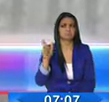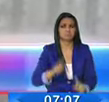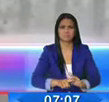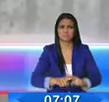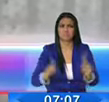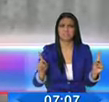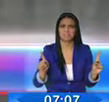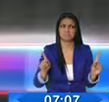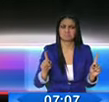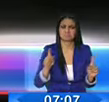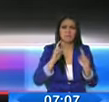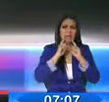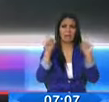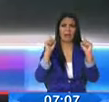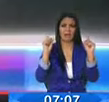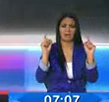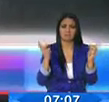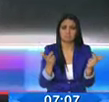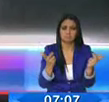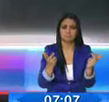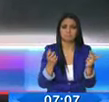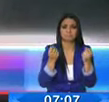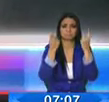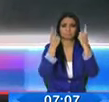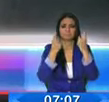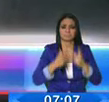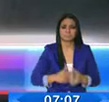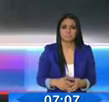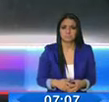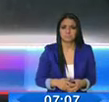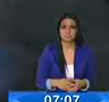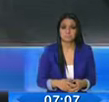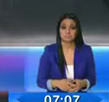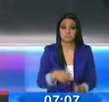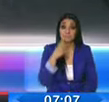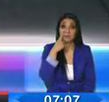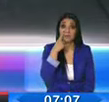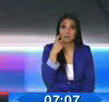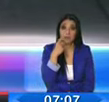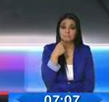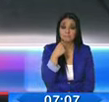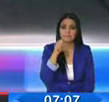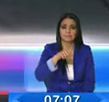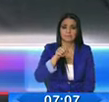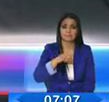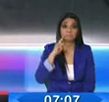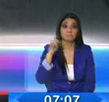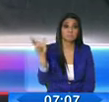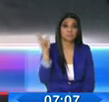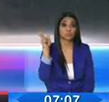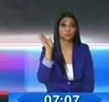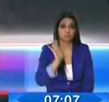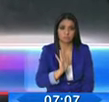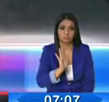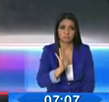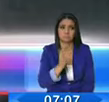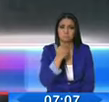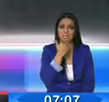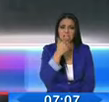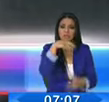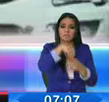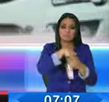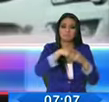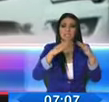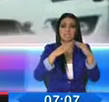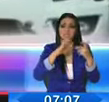desgarradores bueno es lo que ha manifestado el señor es que él pudo escuchar algún tipo de discusión